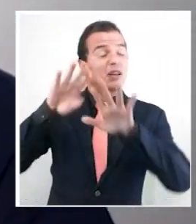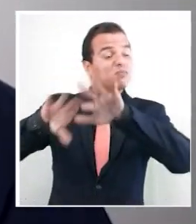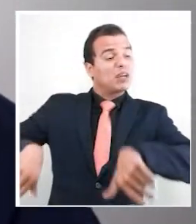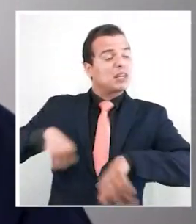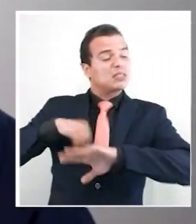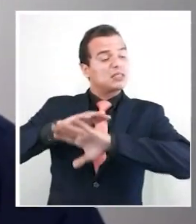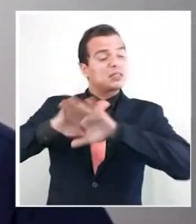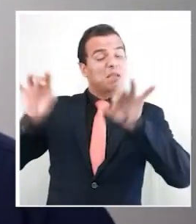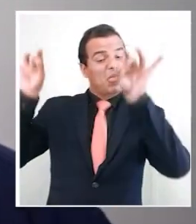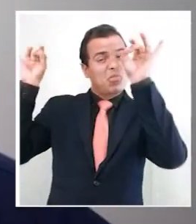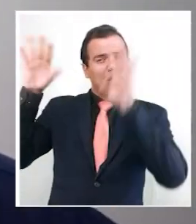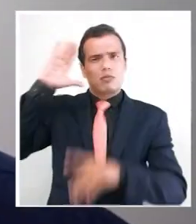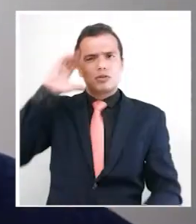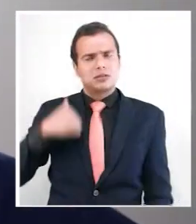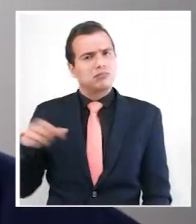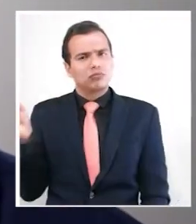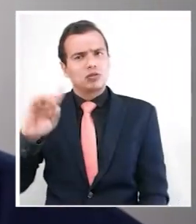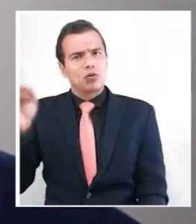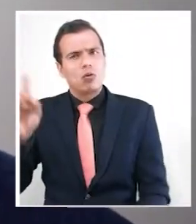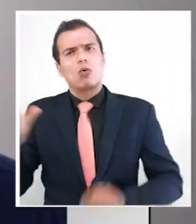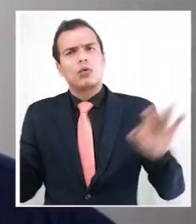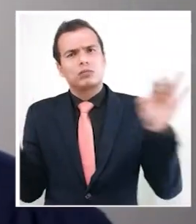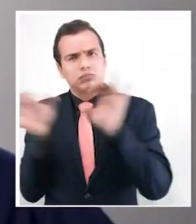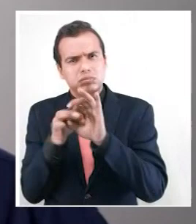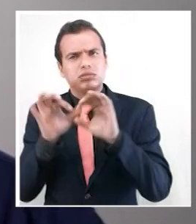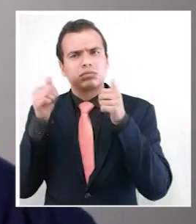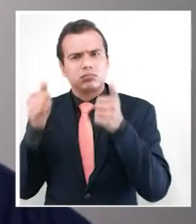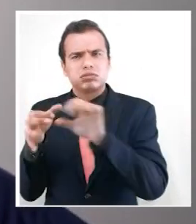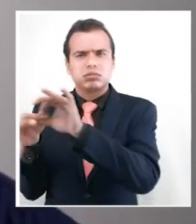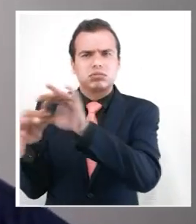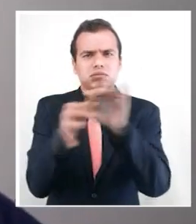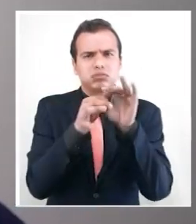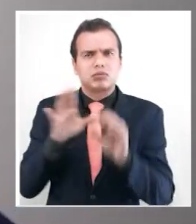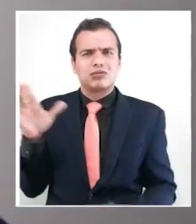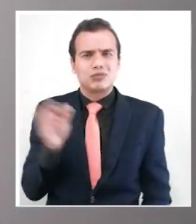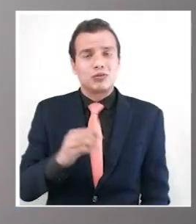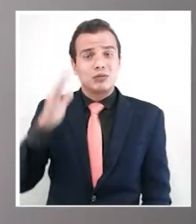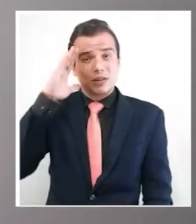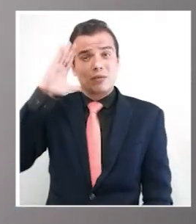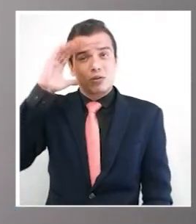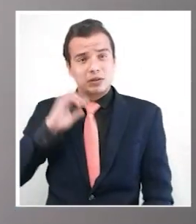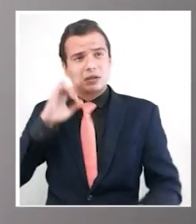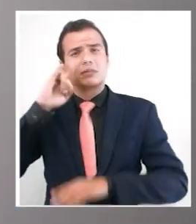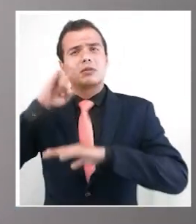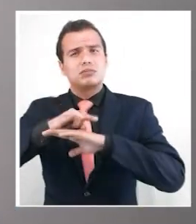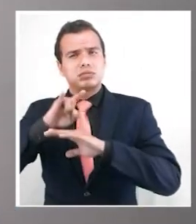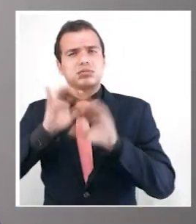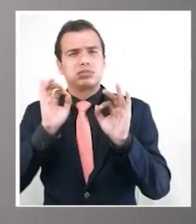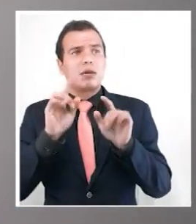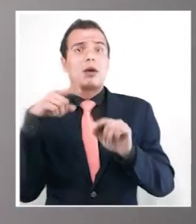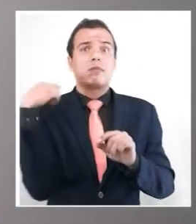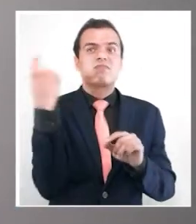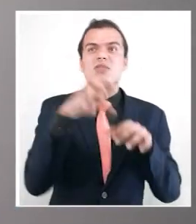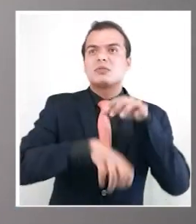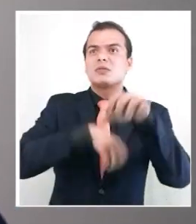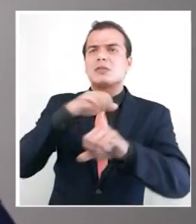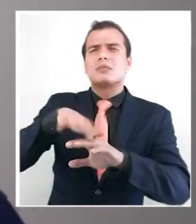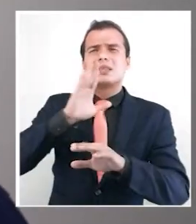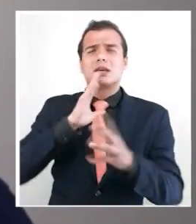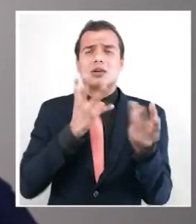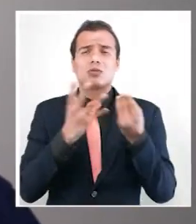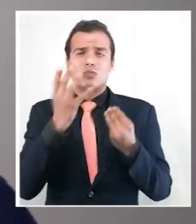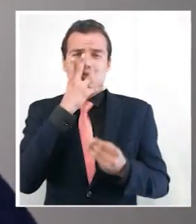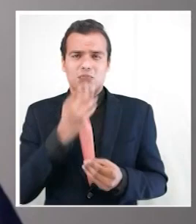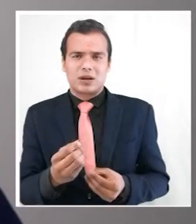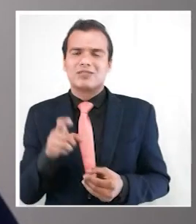Ese divorcio se tiene que acabar. La institucionalidad nos habla de que la policía es que nos debe vigilar, no la criminalidad. Por eso tenemos